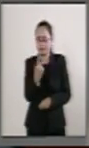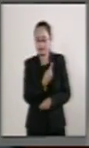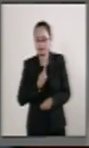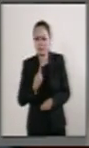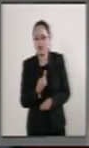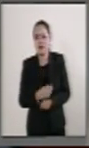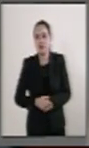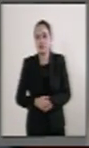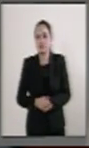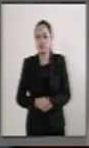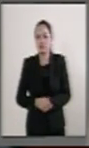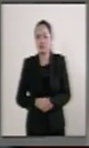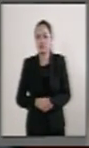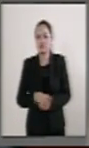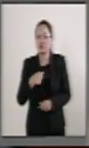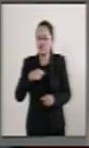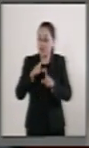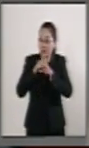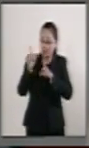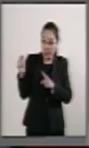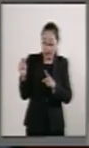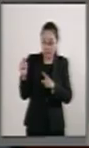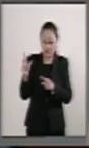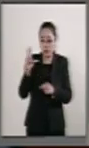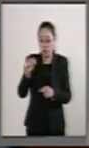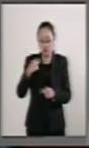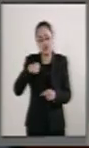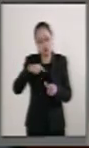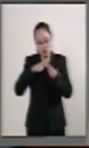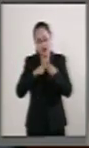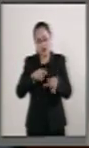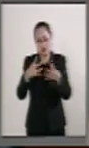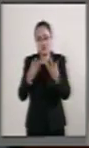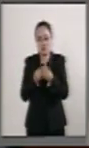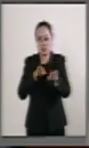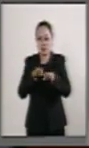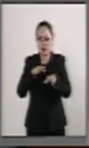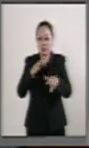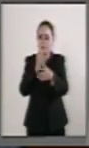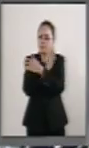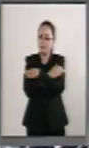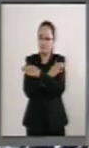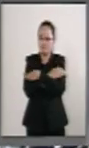que no te vas del todo, que seguiremos trabajando. Un abrazo.